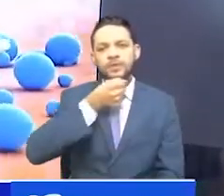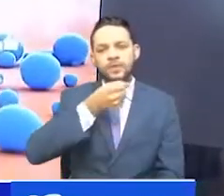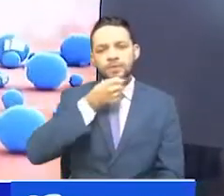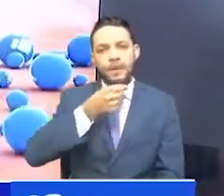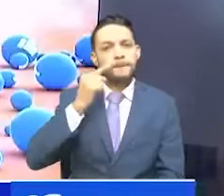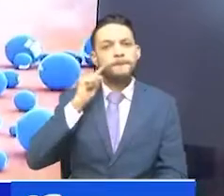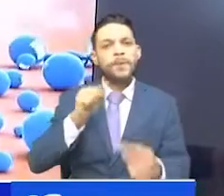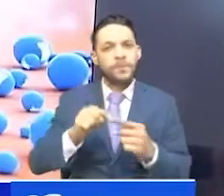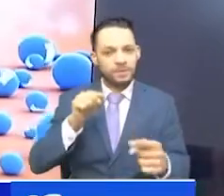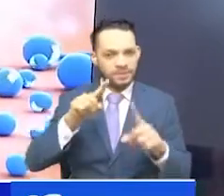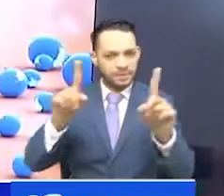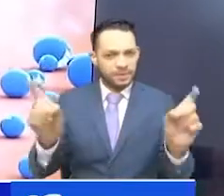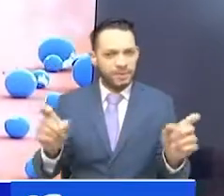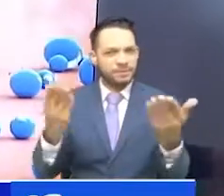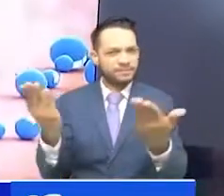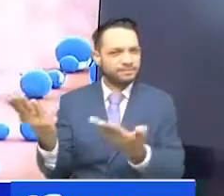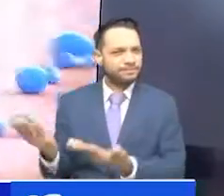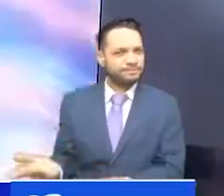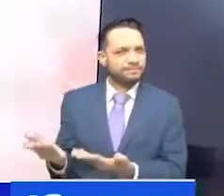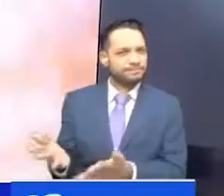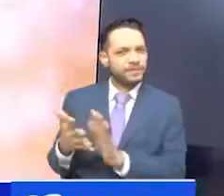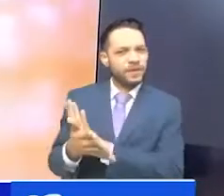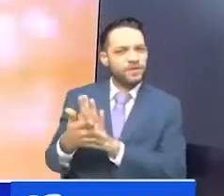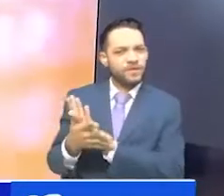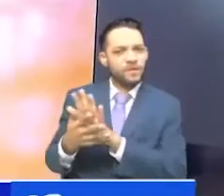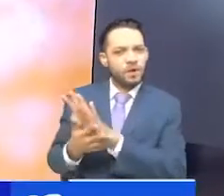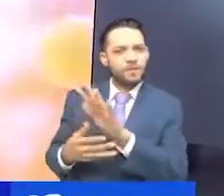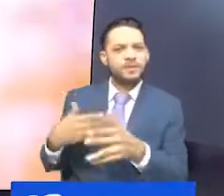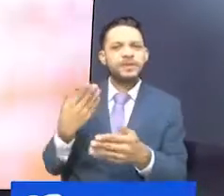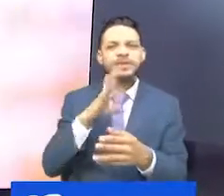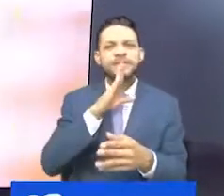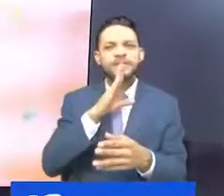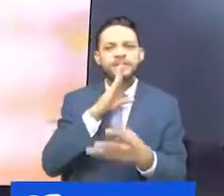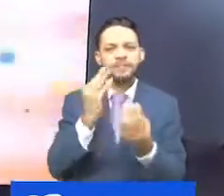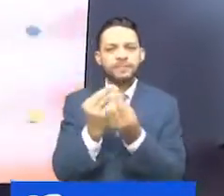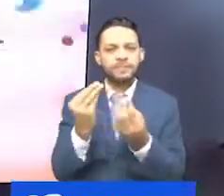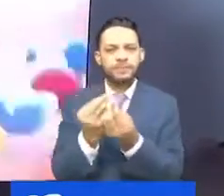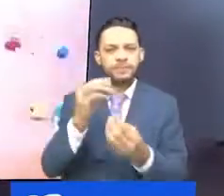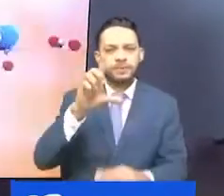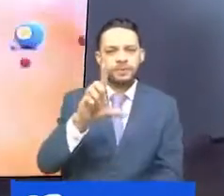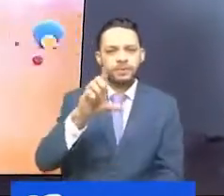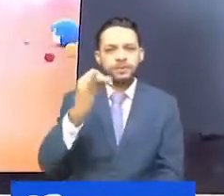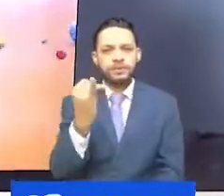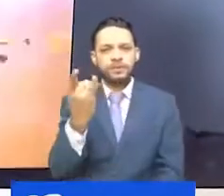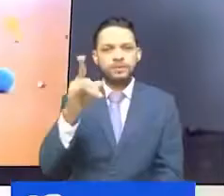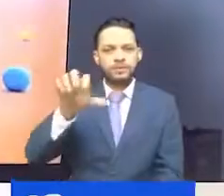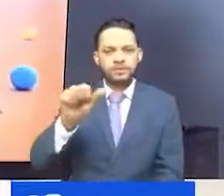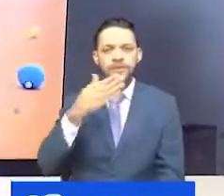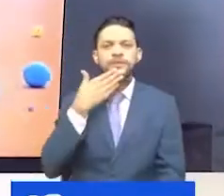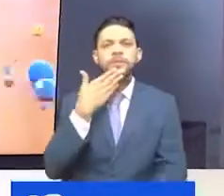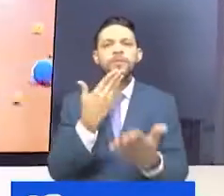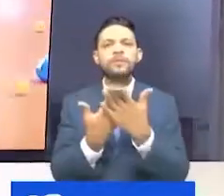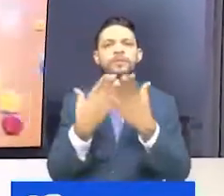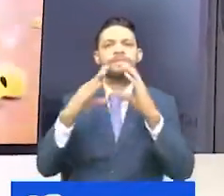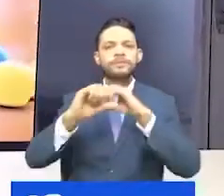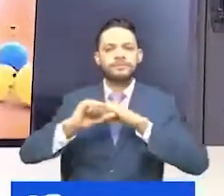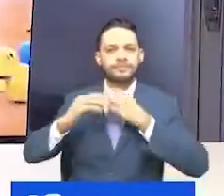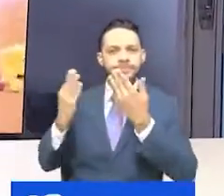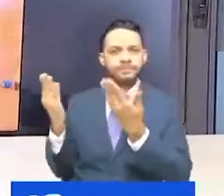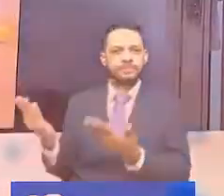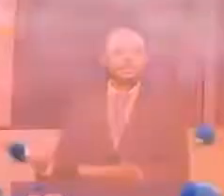A propósito, vamos a ver lo que es tendencia a nivel mundial con nuestra compañera Luisa María Llano. Luisa María, ¿qué tal? Muy buenas